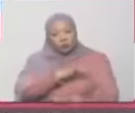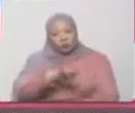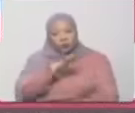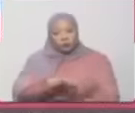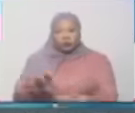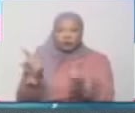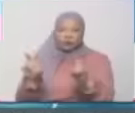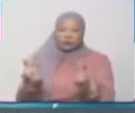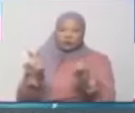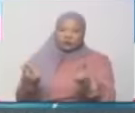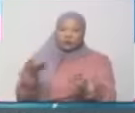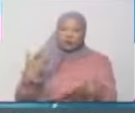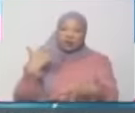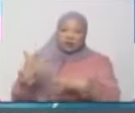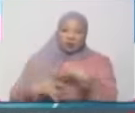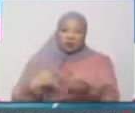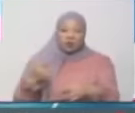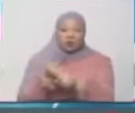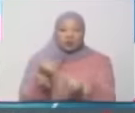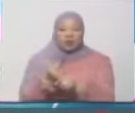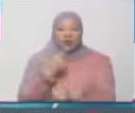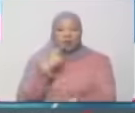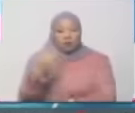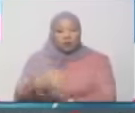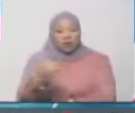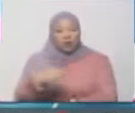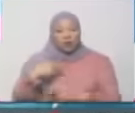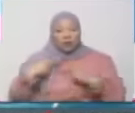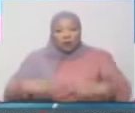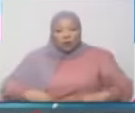una nueva civilización. Verdaderamente humana.